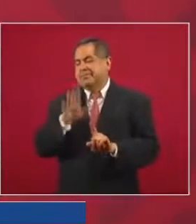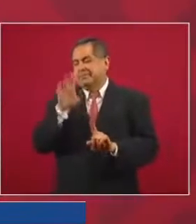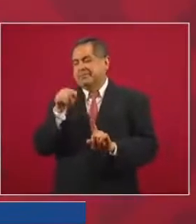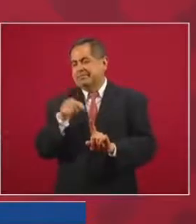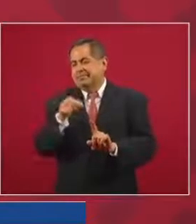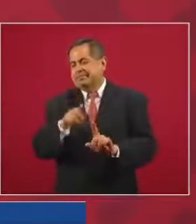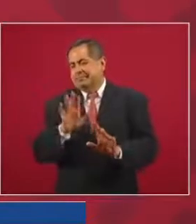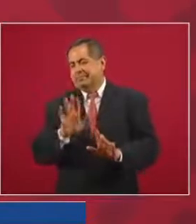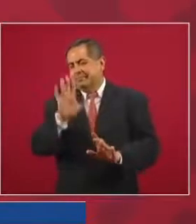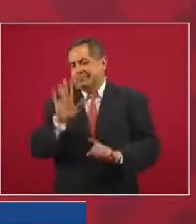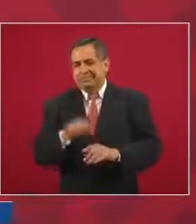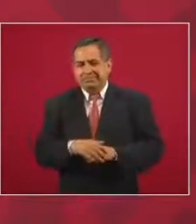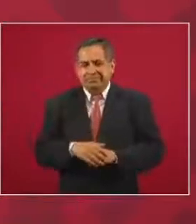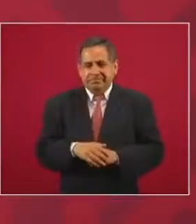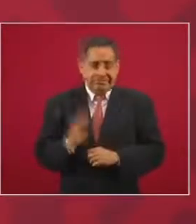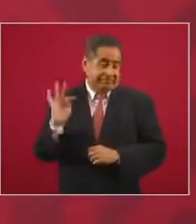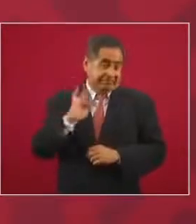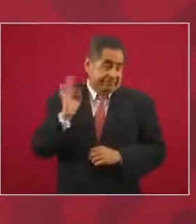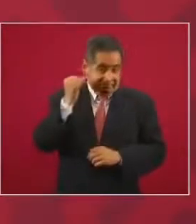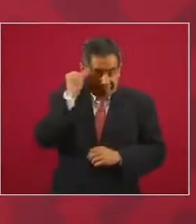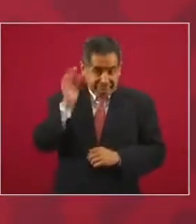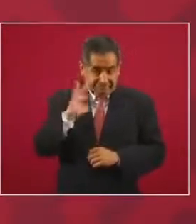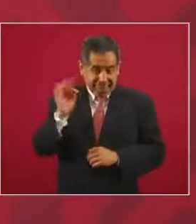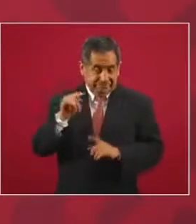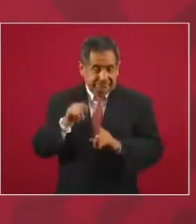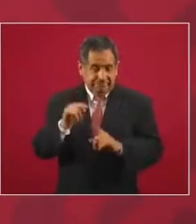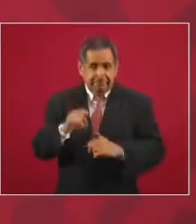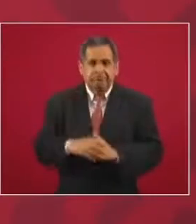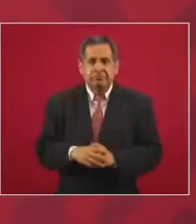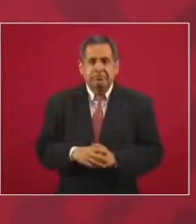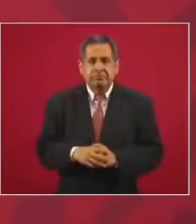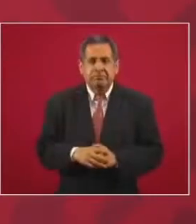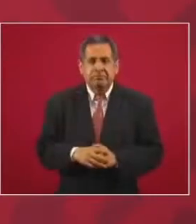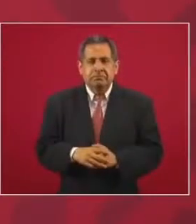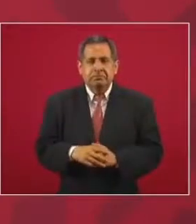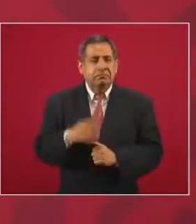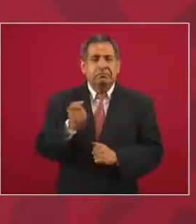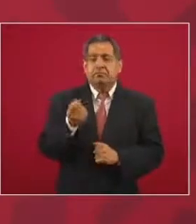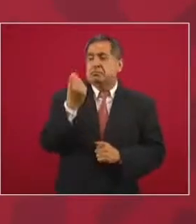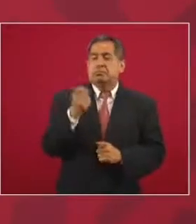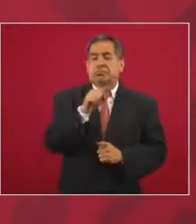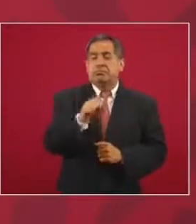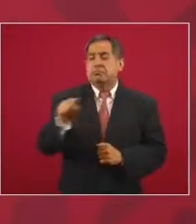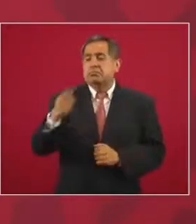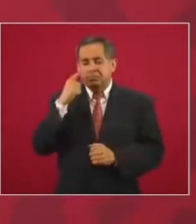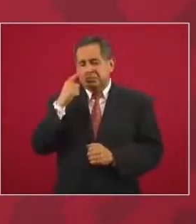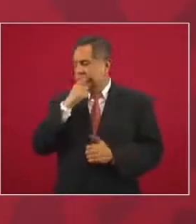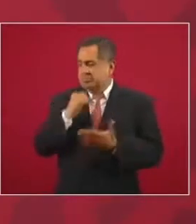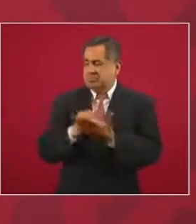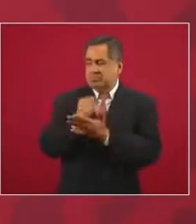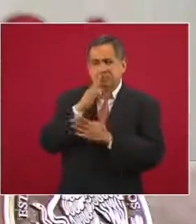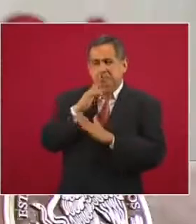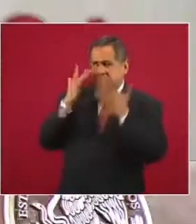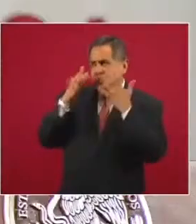muy probable que que decidan